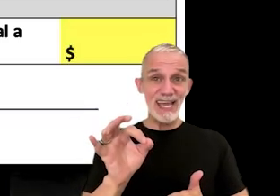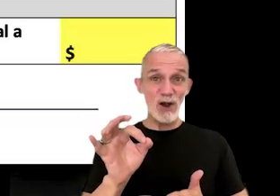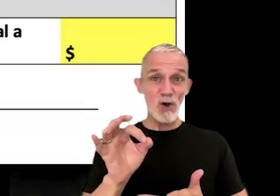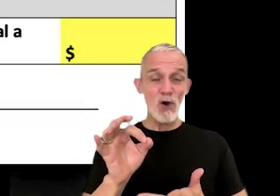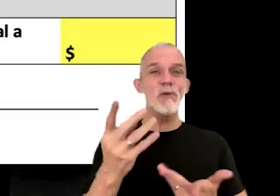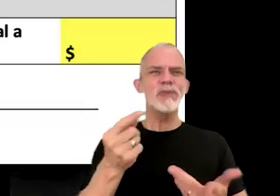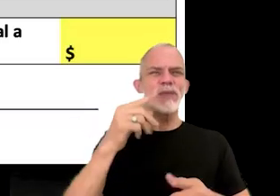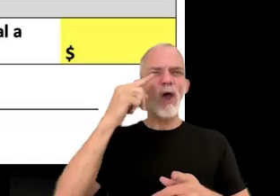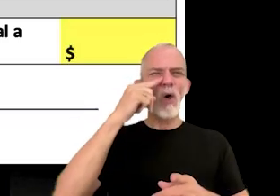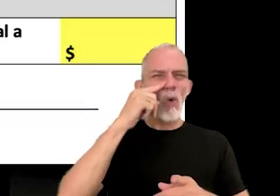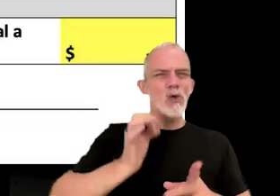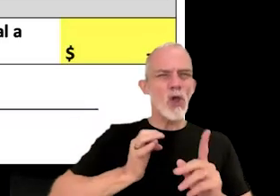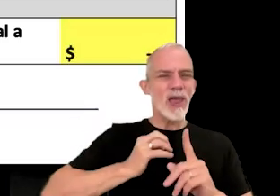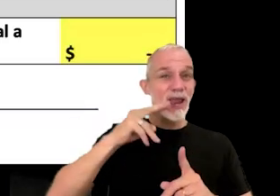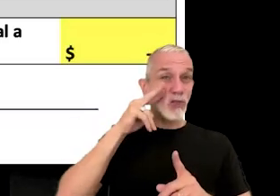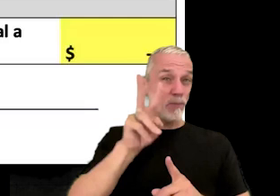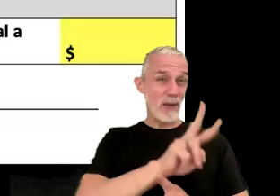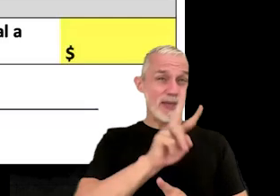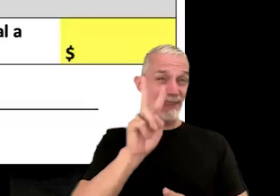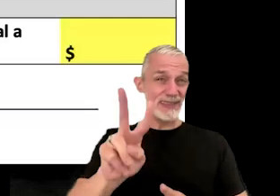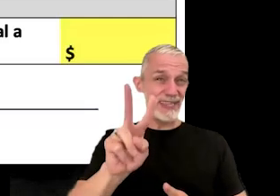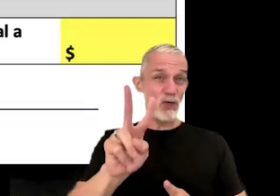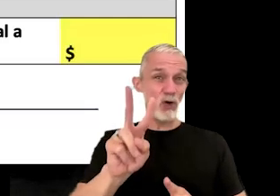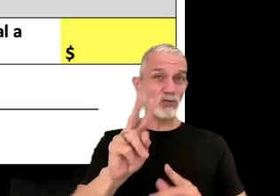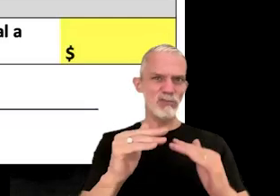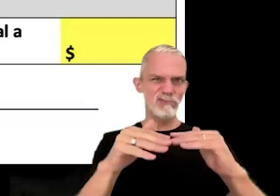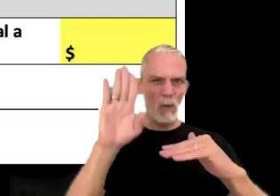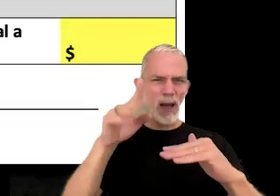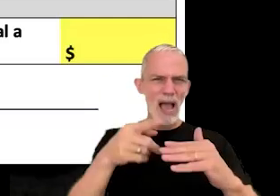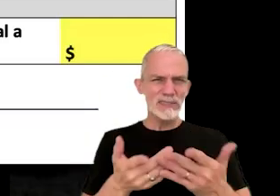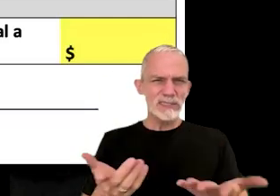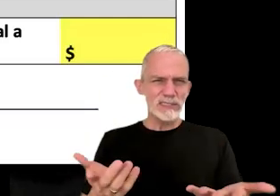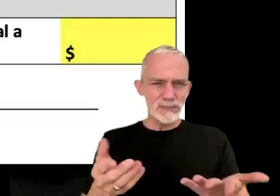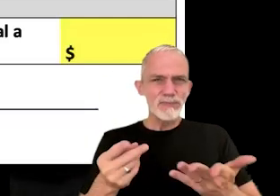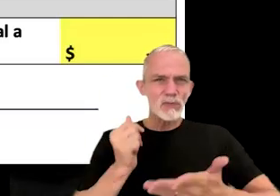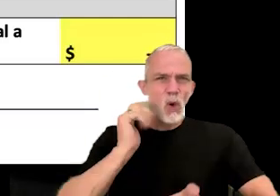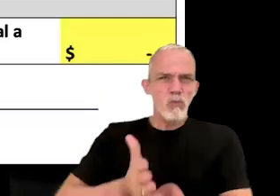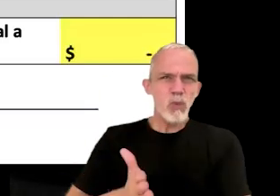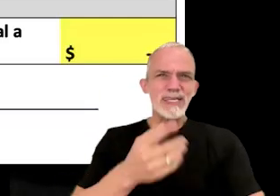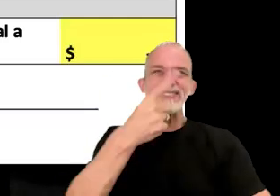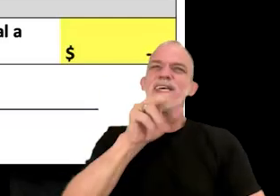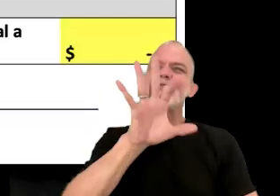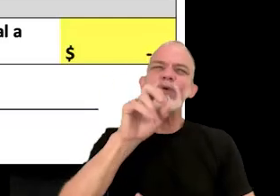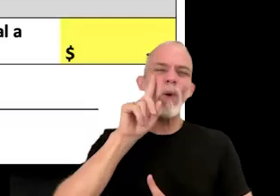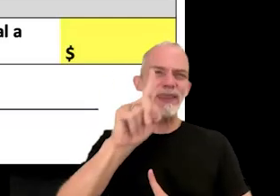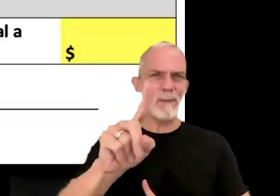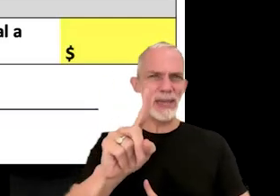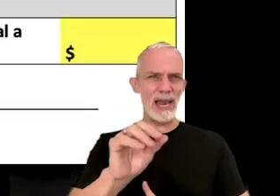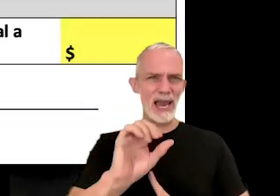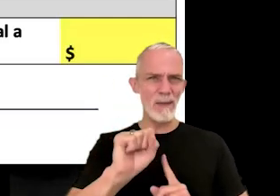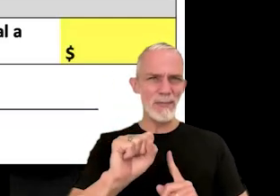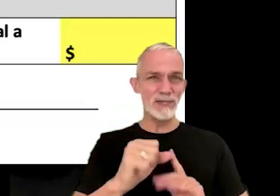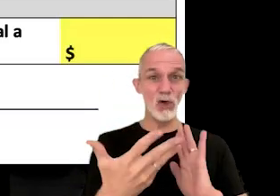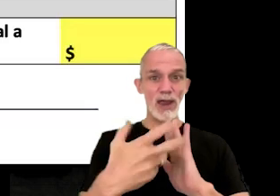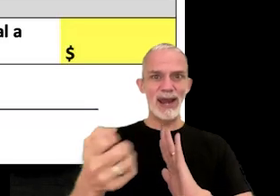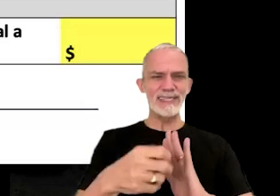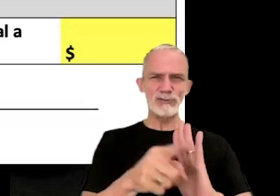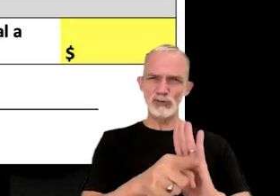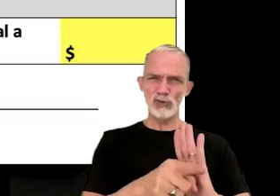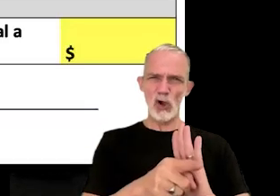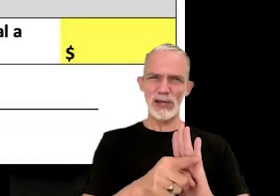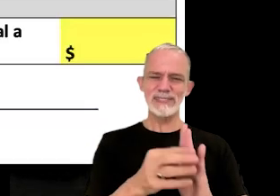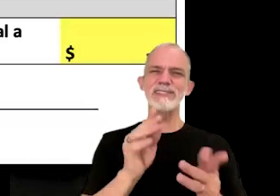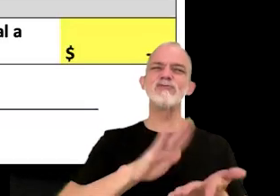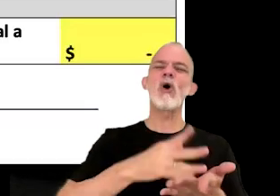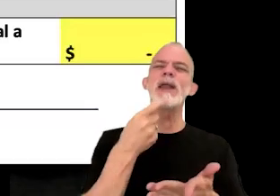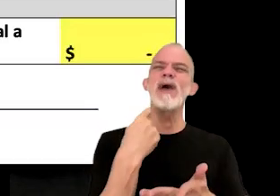en junio del 2022 se supera la condición objetiva de punibilidad porque tenemos 150.000 pesos de retenciones en seguridad